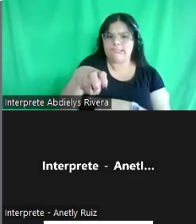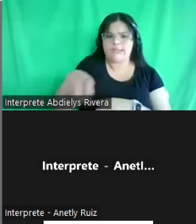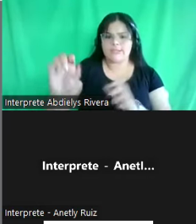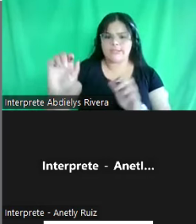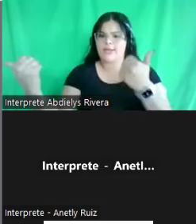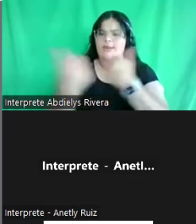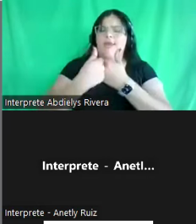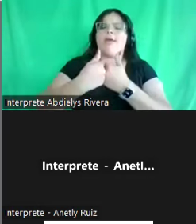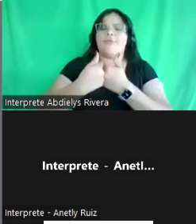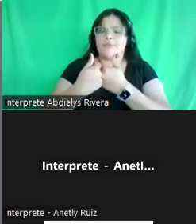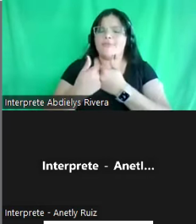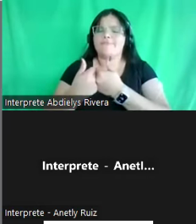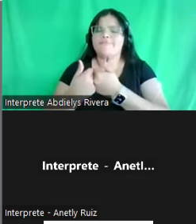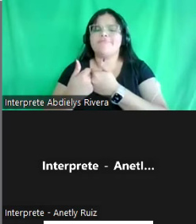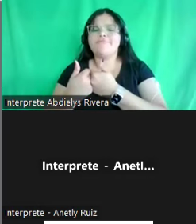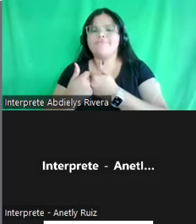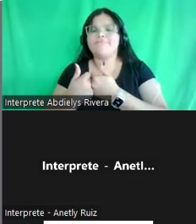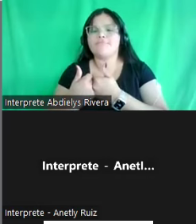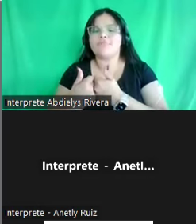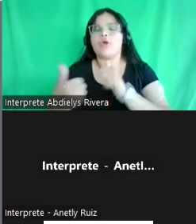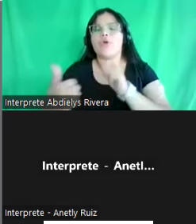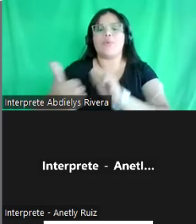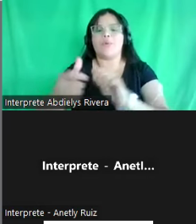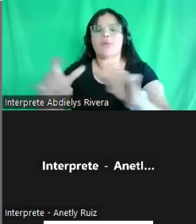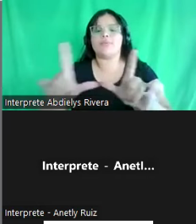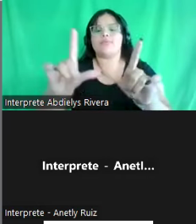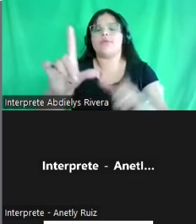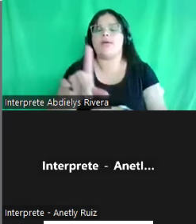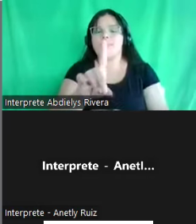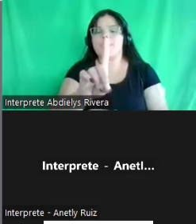salud con el recurso licenciado David Carrasquillo.